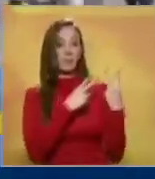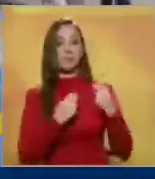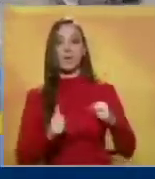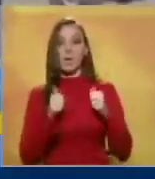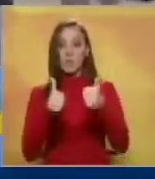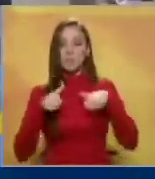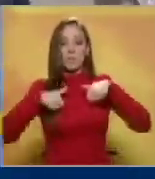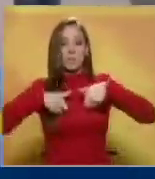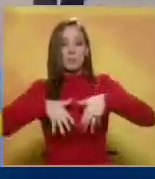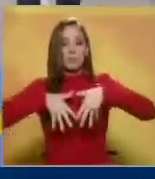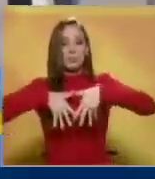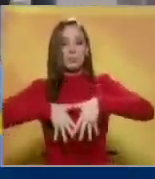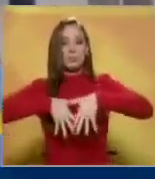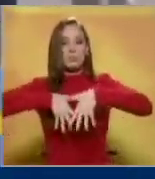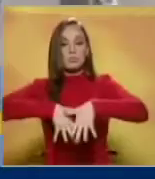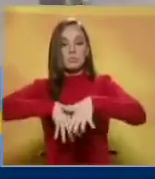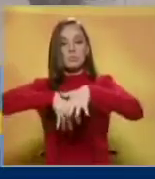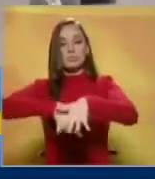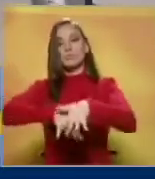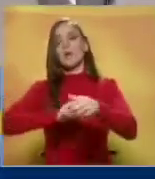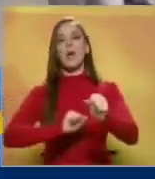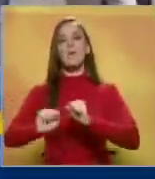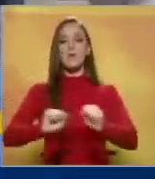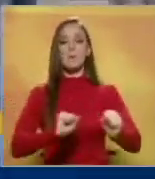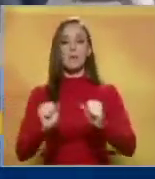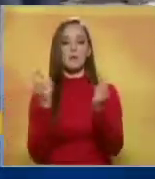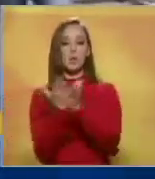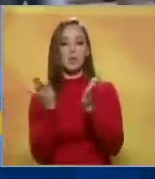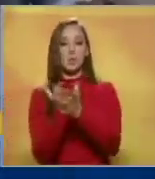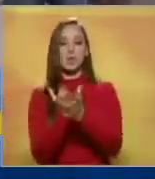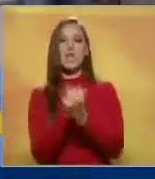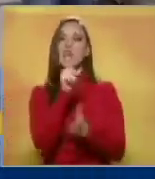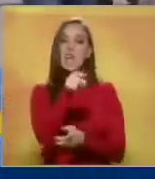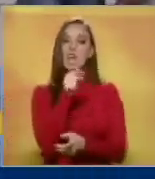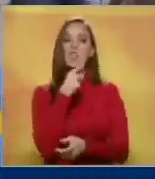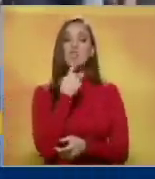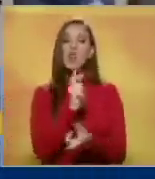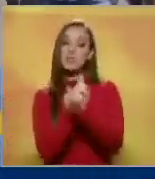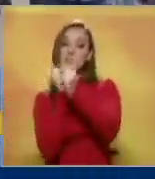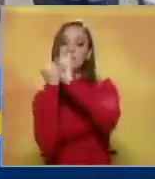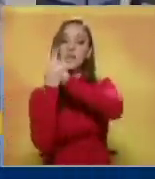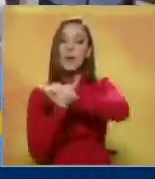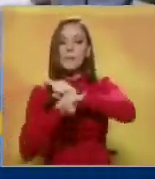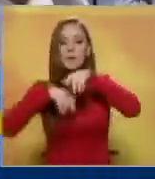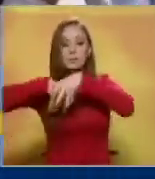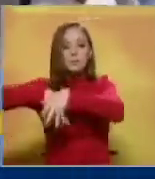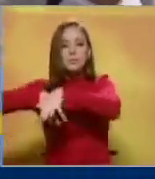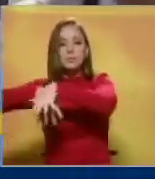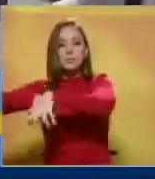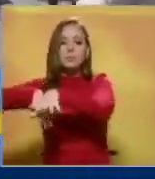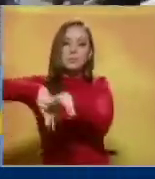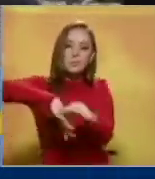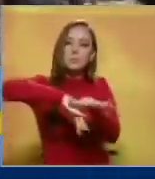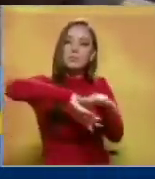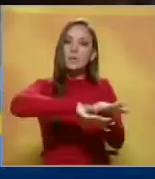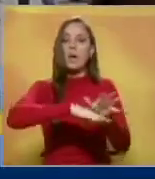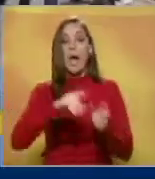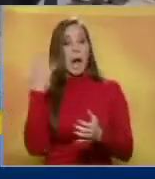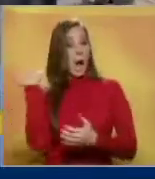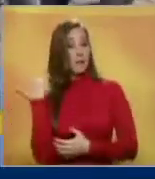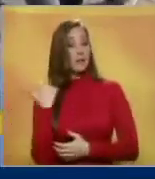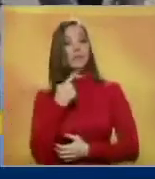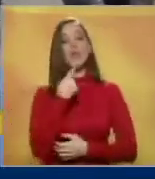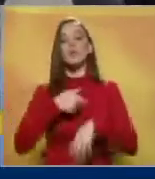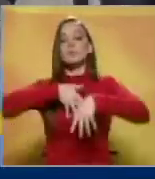esta movilización estudiantil luego que decidieran cambiar la ruta de la movilización recordemos que inicialmente